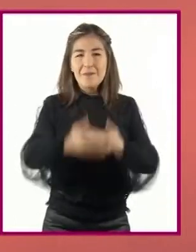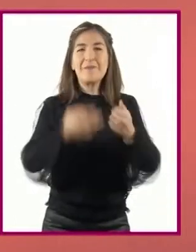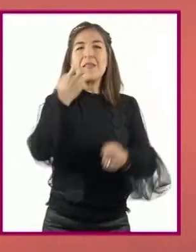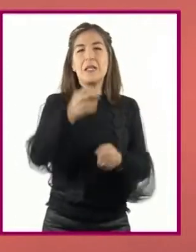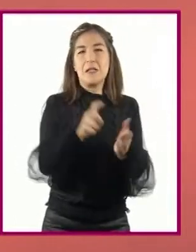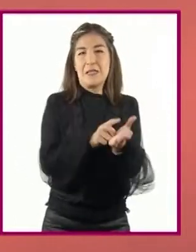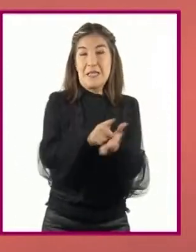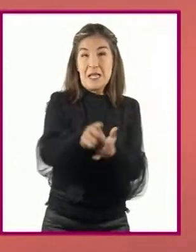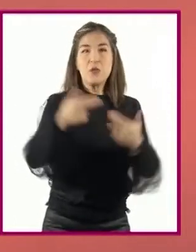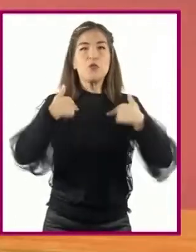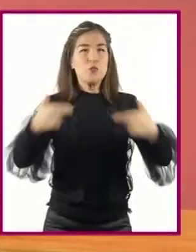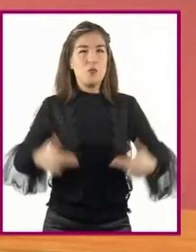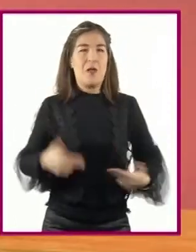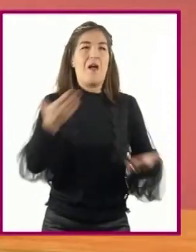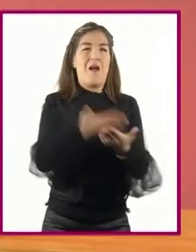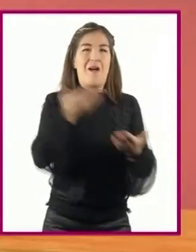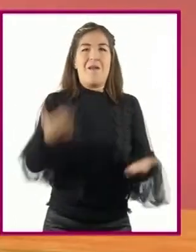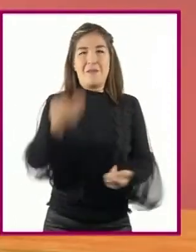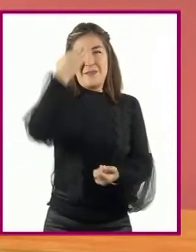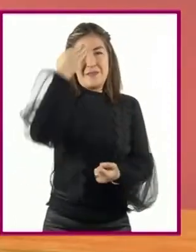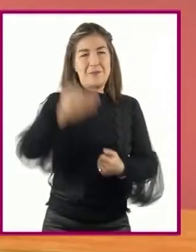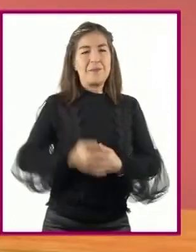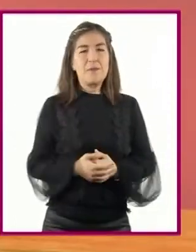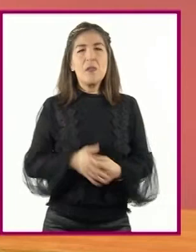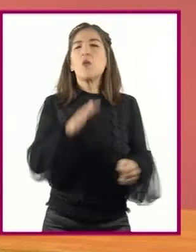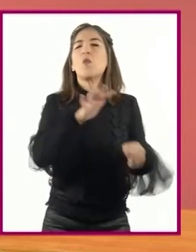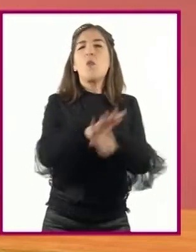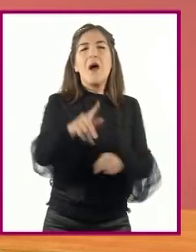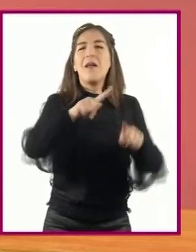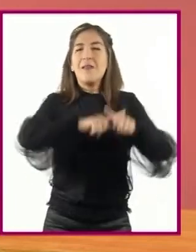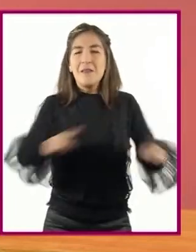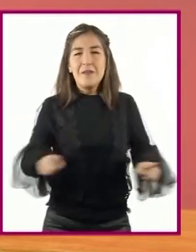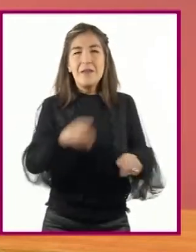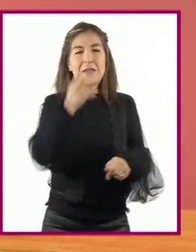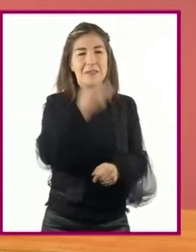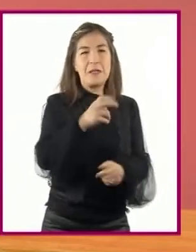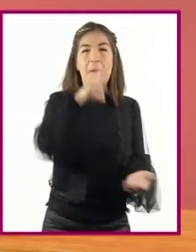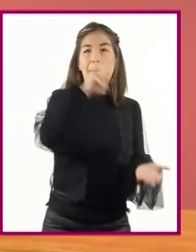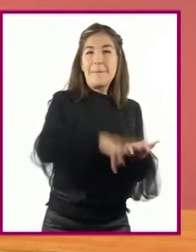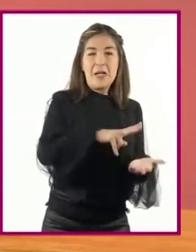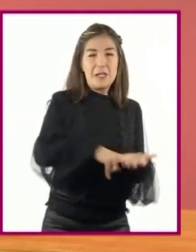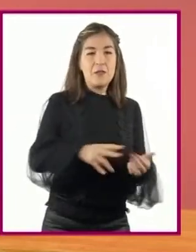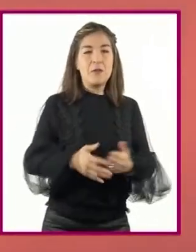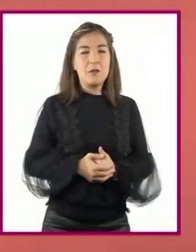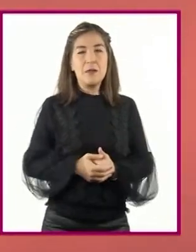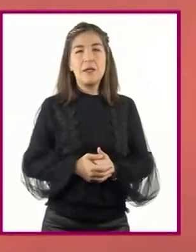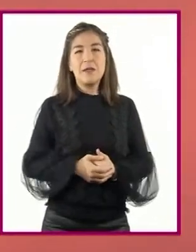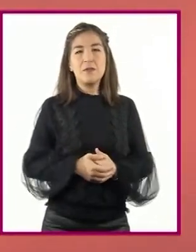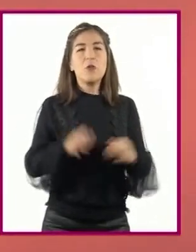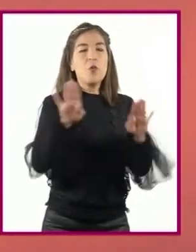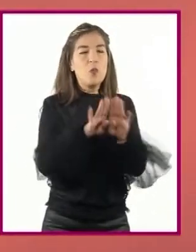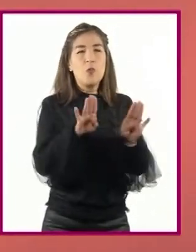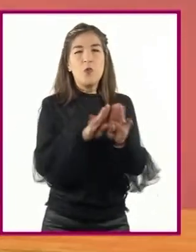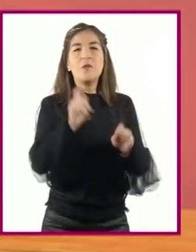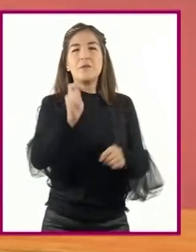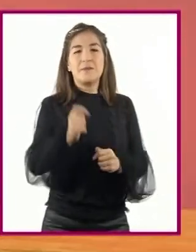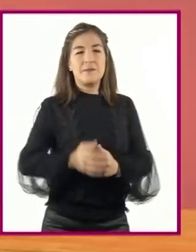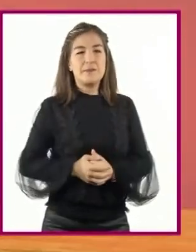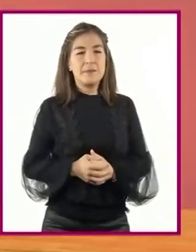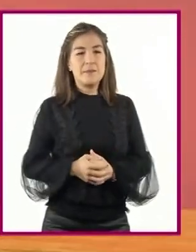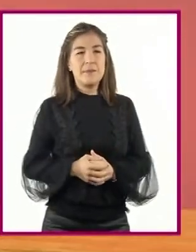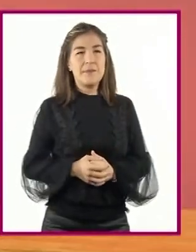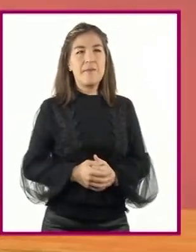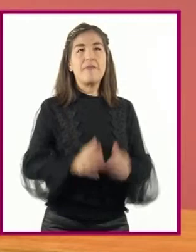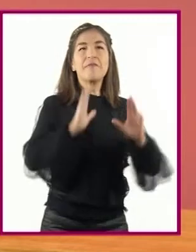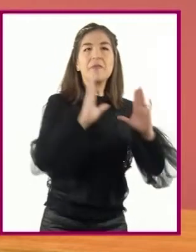derechos humanos actuales. ¿Qué diferencias podemos destacar entre los valores inculcados a los hombres y